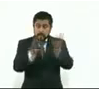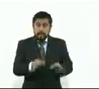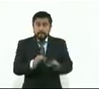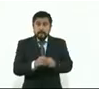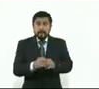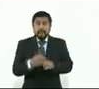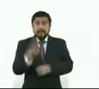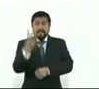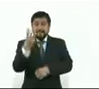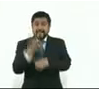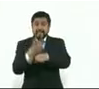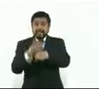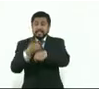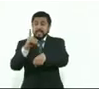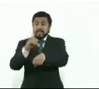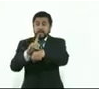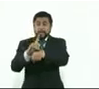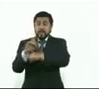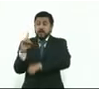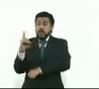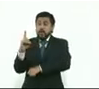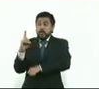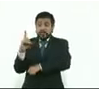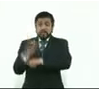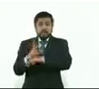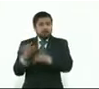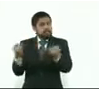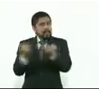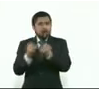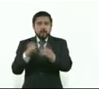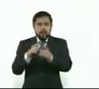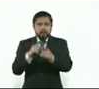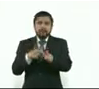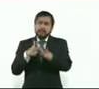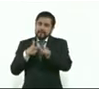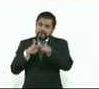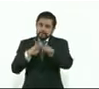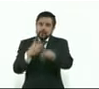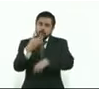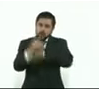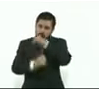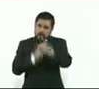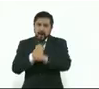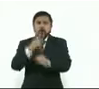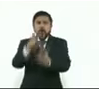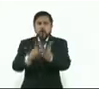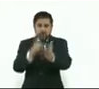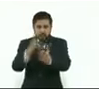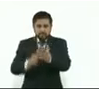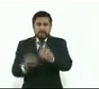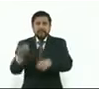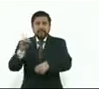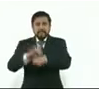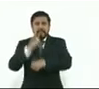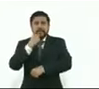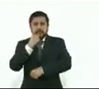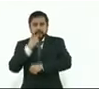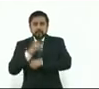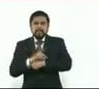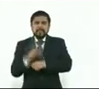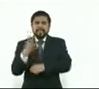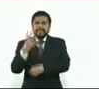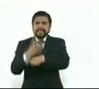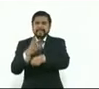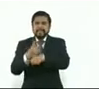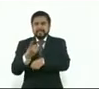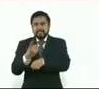vamos a preparar para el próximo año con más tiempo. Así que pues esta es la información del